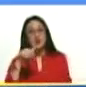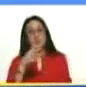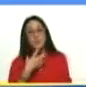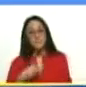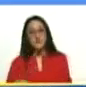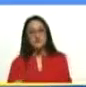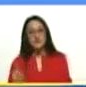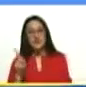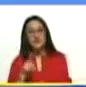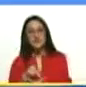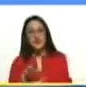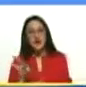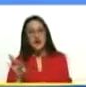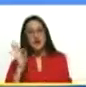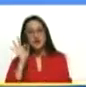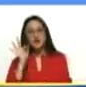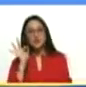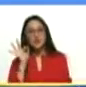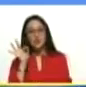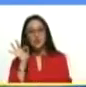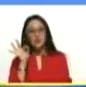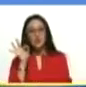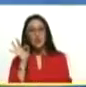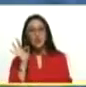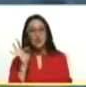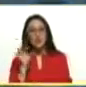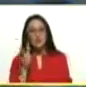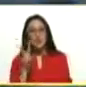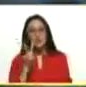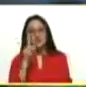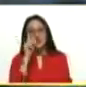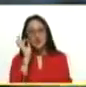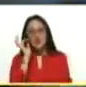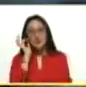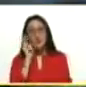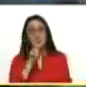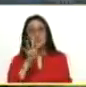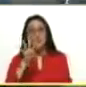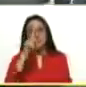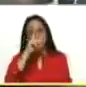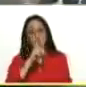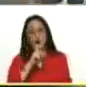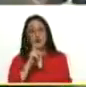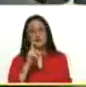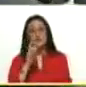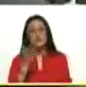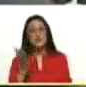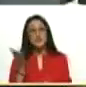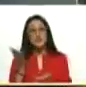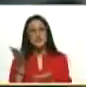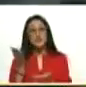presidente electo y legítimo de los venezolanos y las venezolanas. 24 años, embajador.